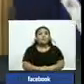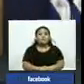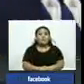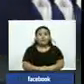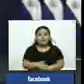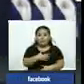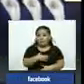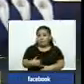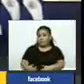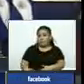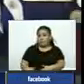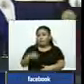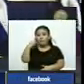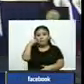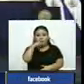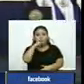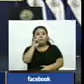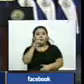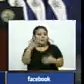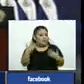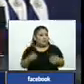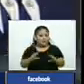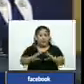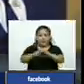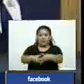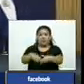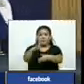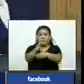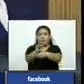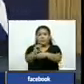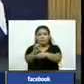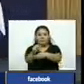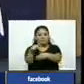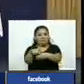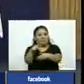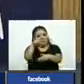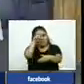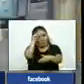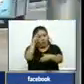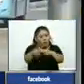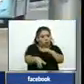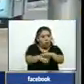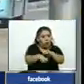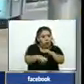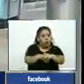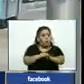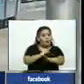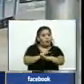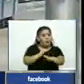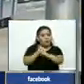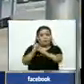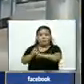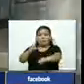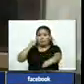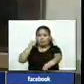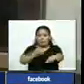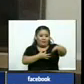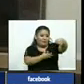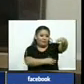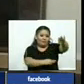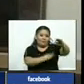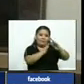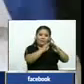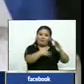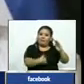El presidente de la República sostiene que la Comisión contra la Impunidad ya empezó a trabajar sus primeros casos. El CITRAMS y la partida secreta del